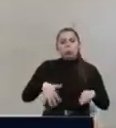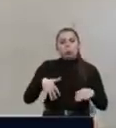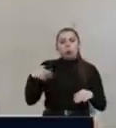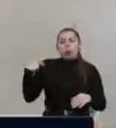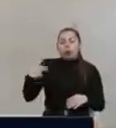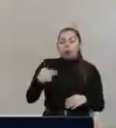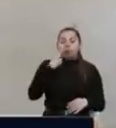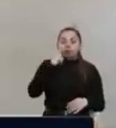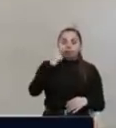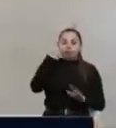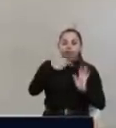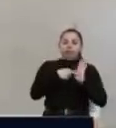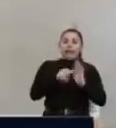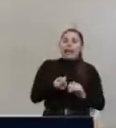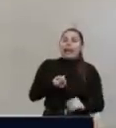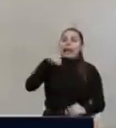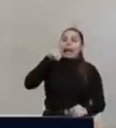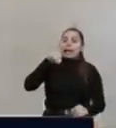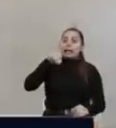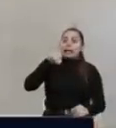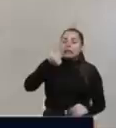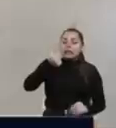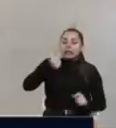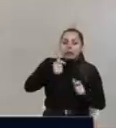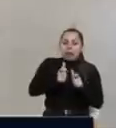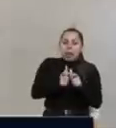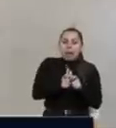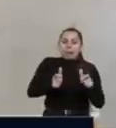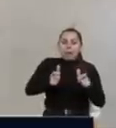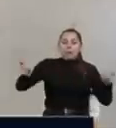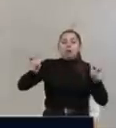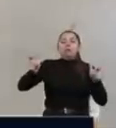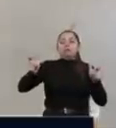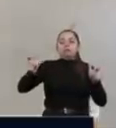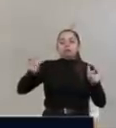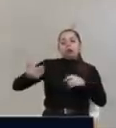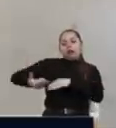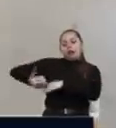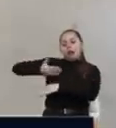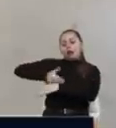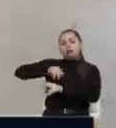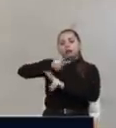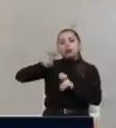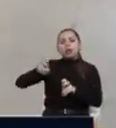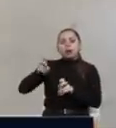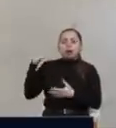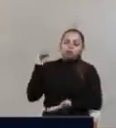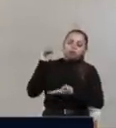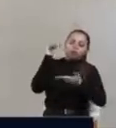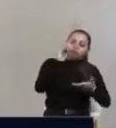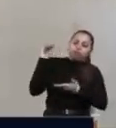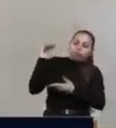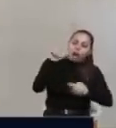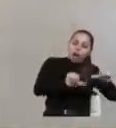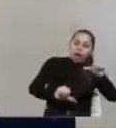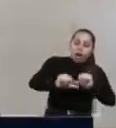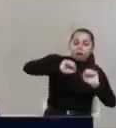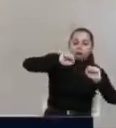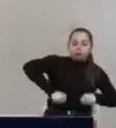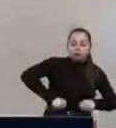casos casi duplicando decomisos anteriores de insumos, que